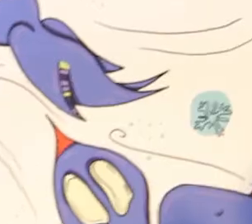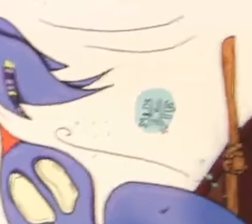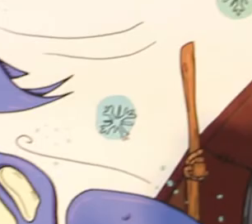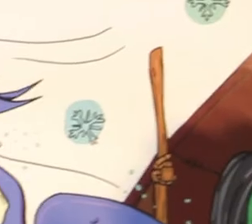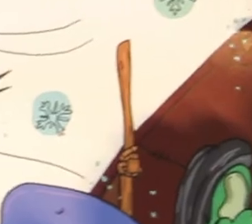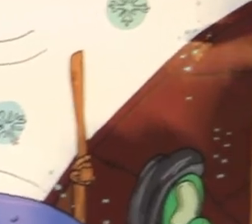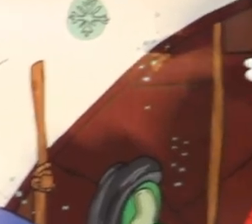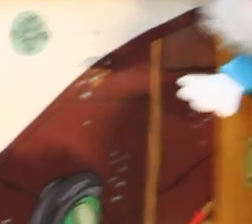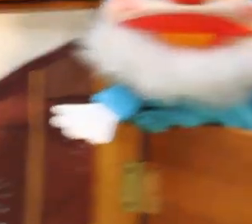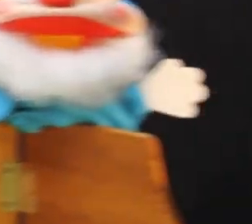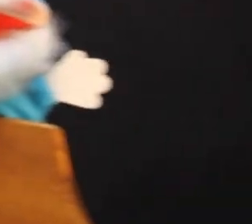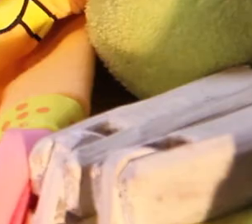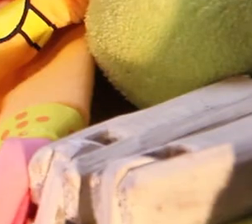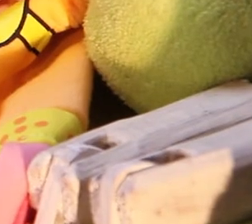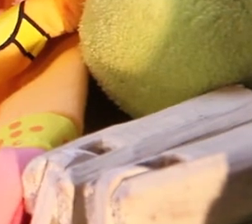¡Gracias! ¡Gracias!